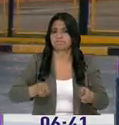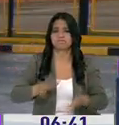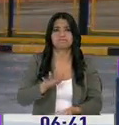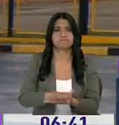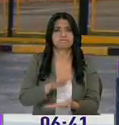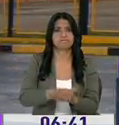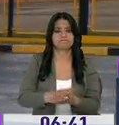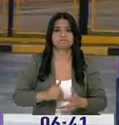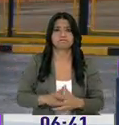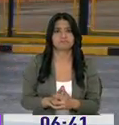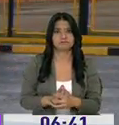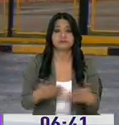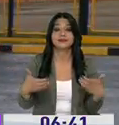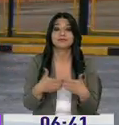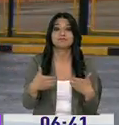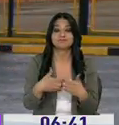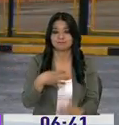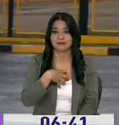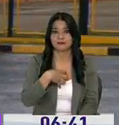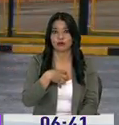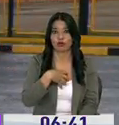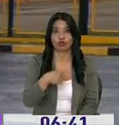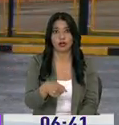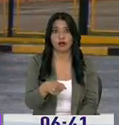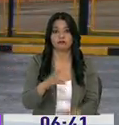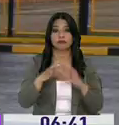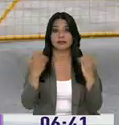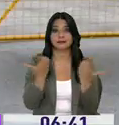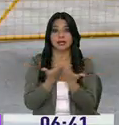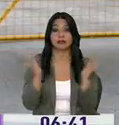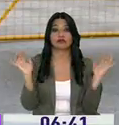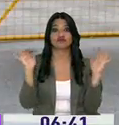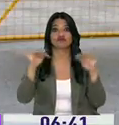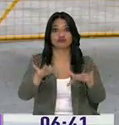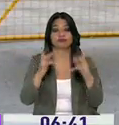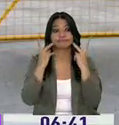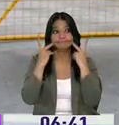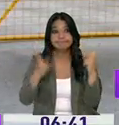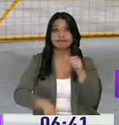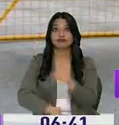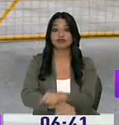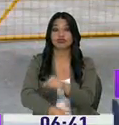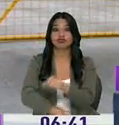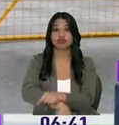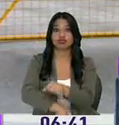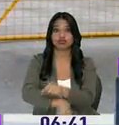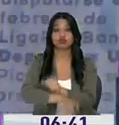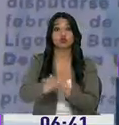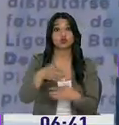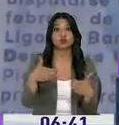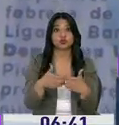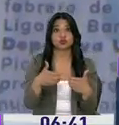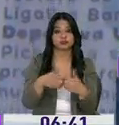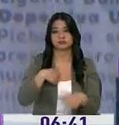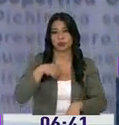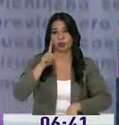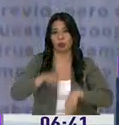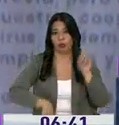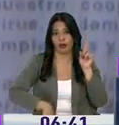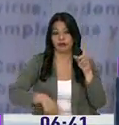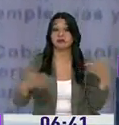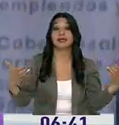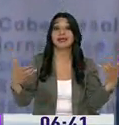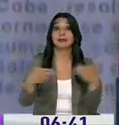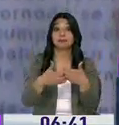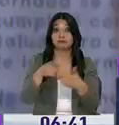Los hinchas del Barcelona Sporting Club no pudieron acudir al estadio a presenciar el encuentro futbolístico de su equipo, ya que el partido se dio